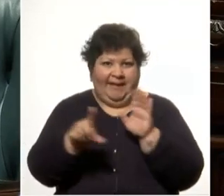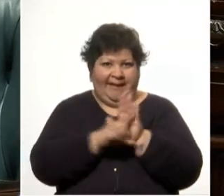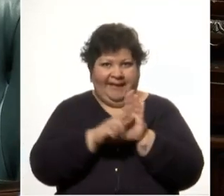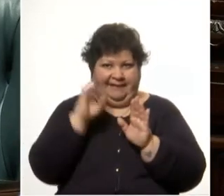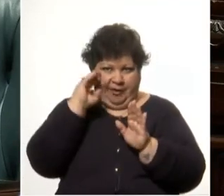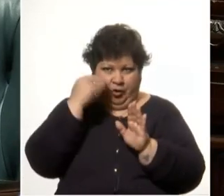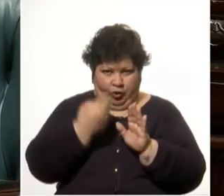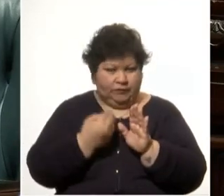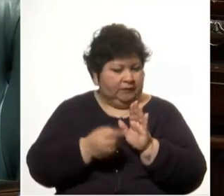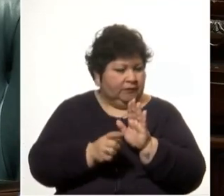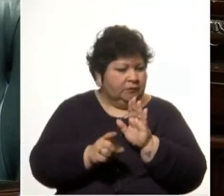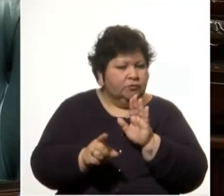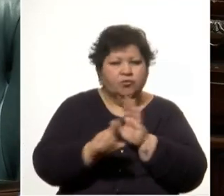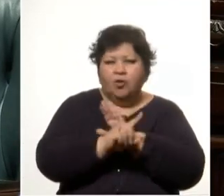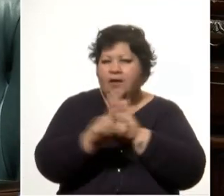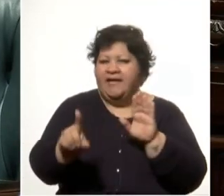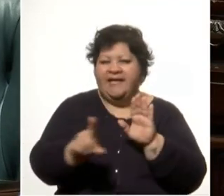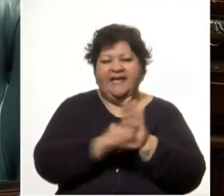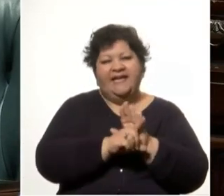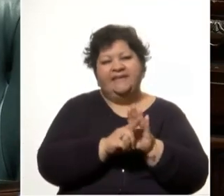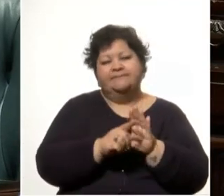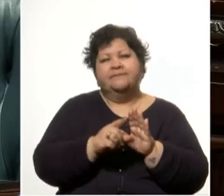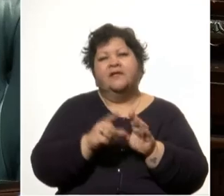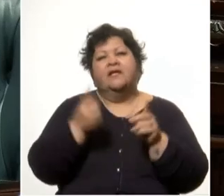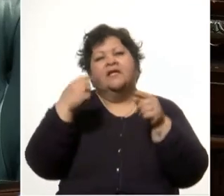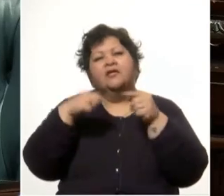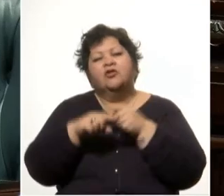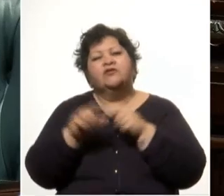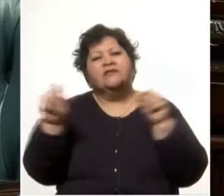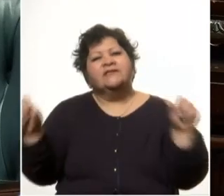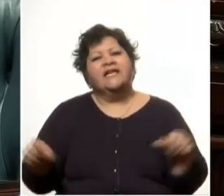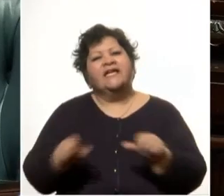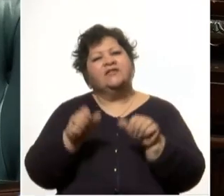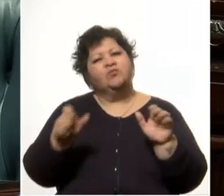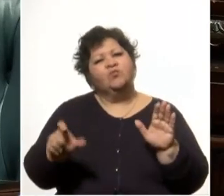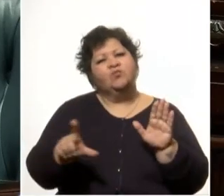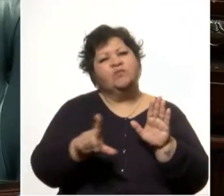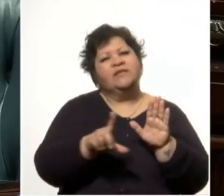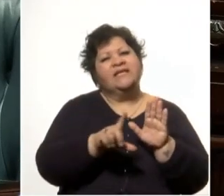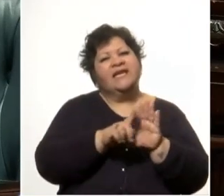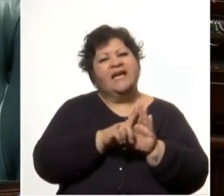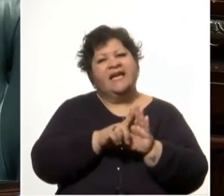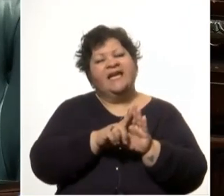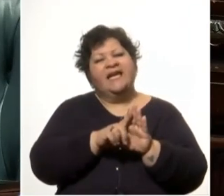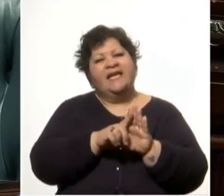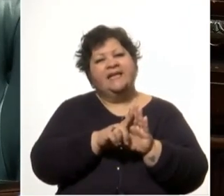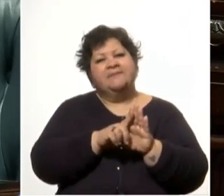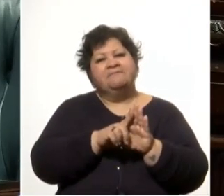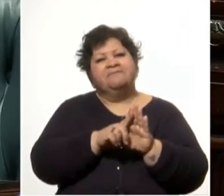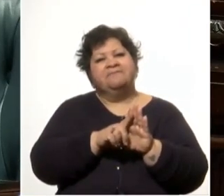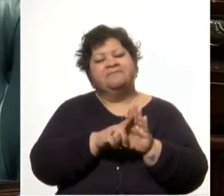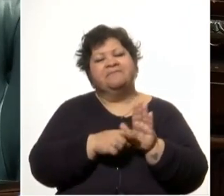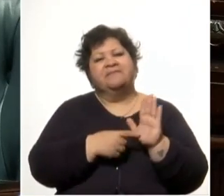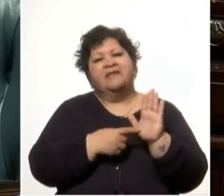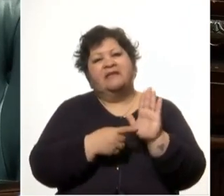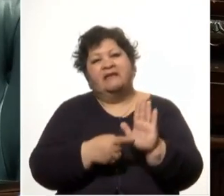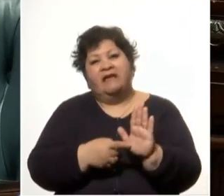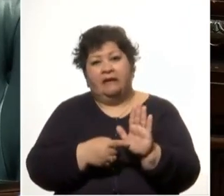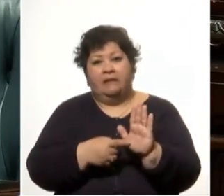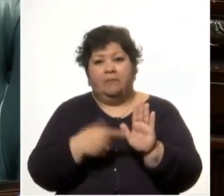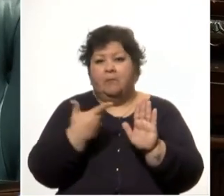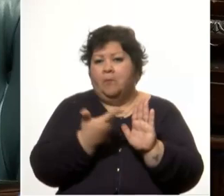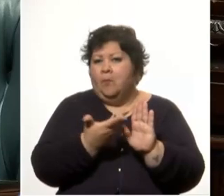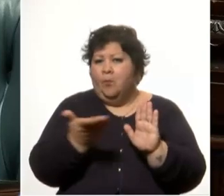eso se impulsa una ley parche que, intentando convalidar lo actuado, solo confirma a nuestro juicio la